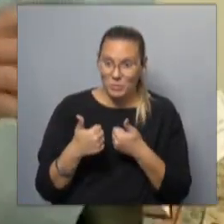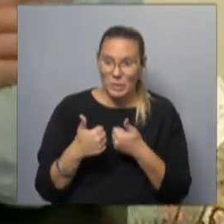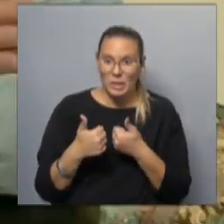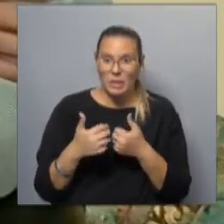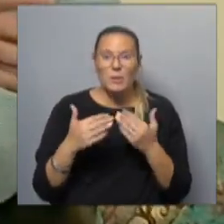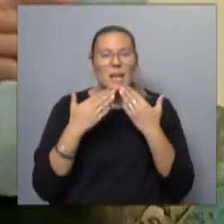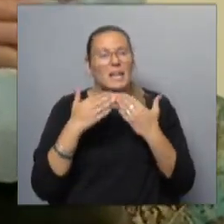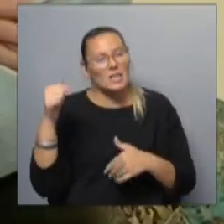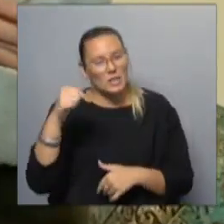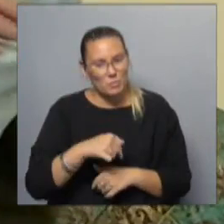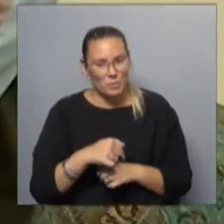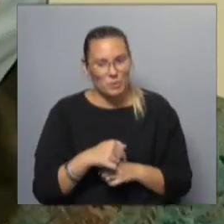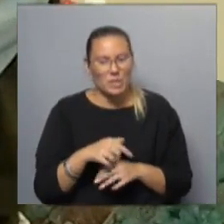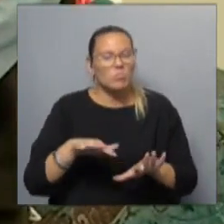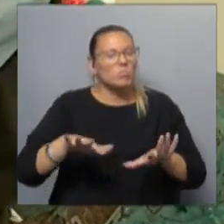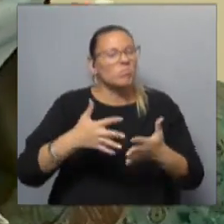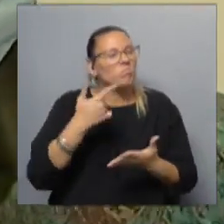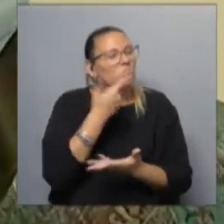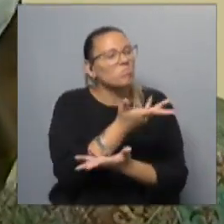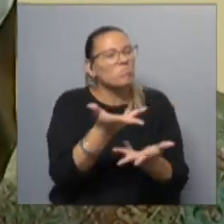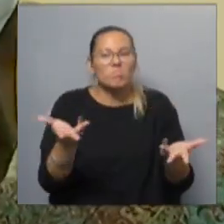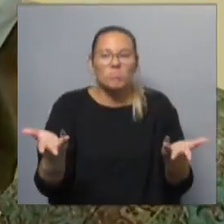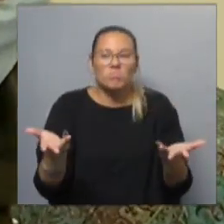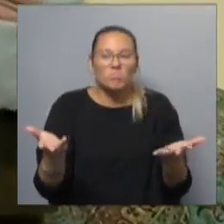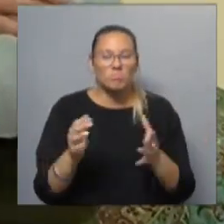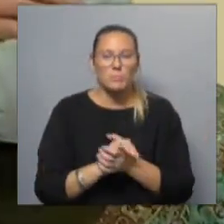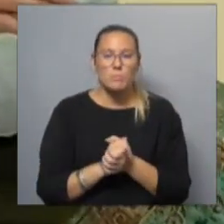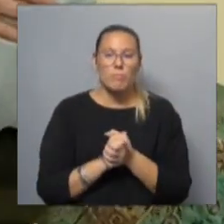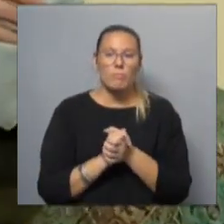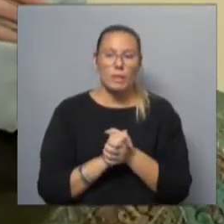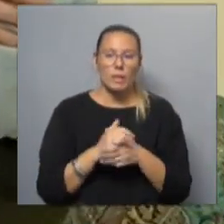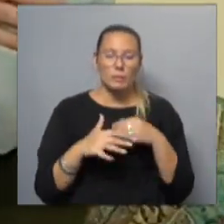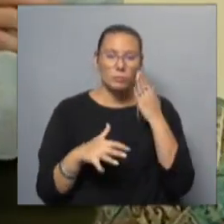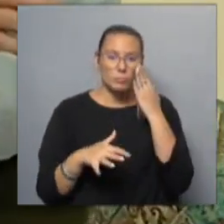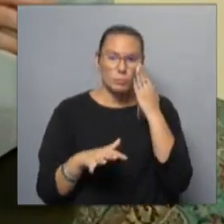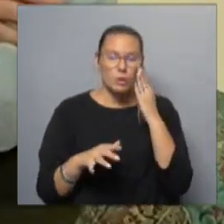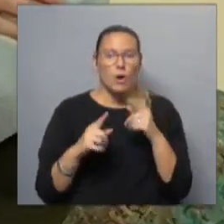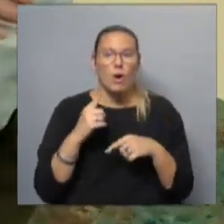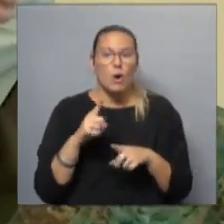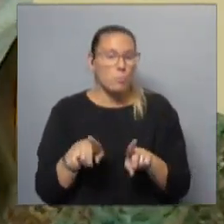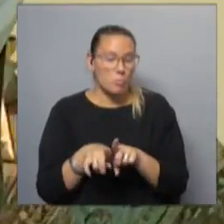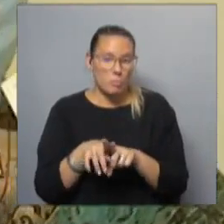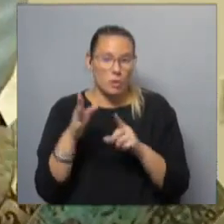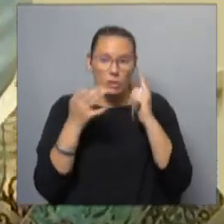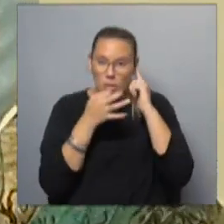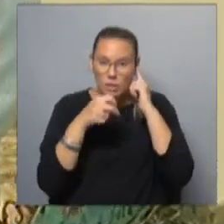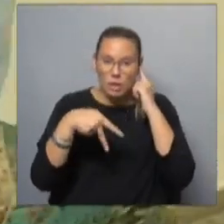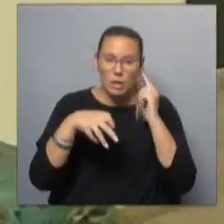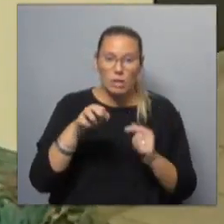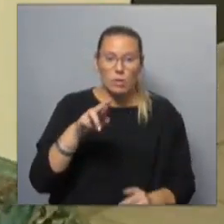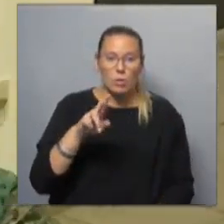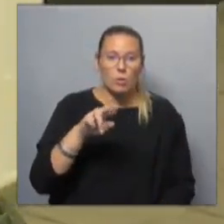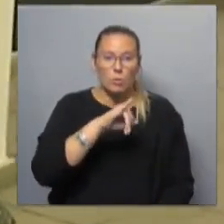bien. Gracias por venir. ¿De qué se trata esta muestra? Bueno, es conmemorativa, como tú bien dijiste, del Nowruz, o